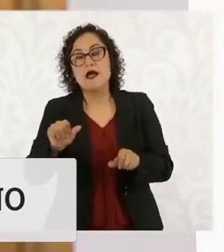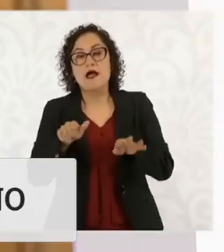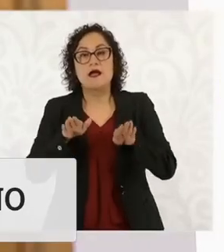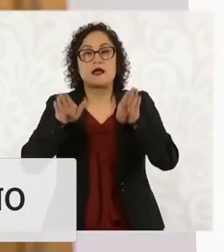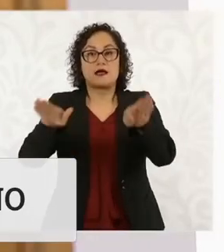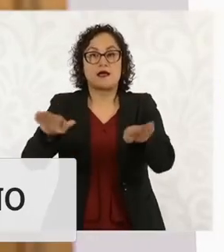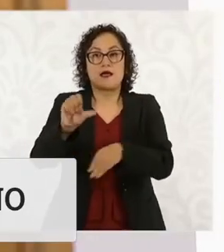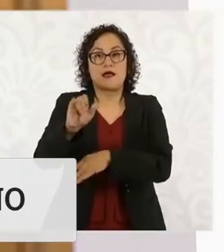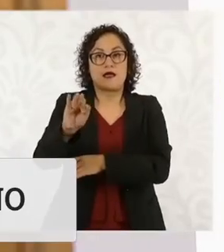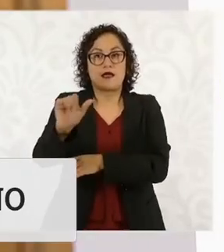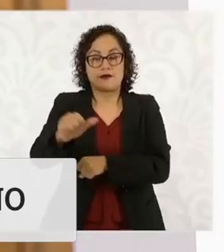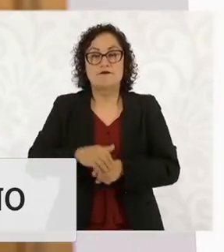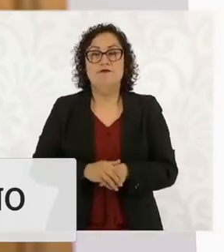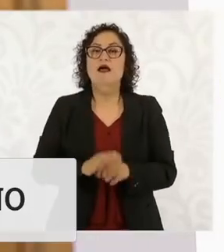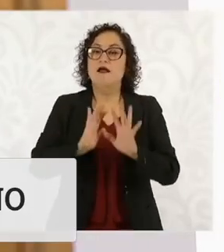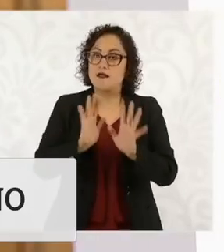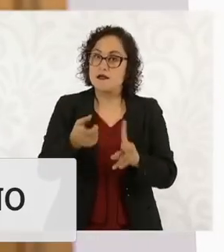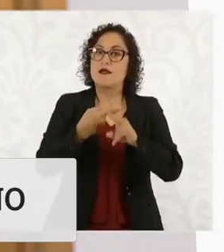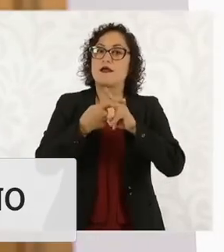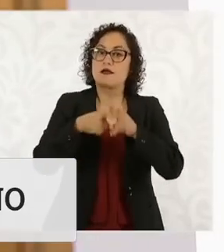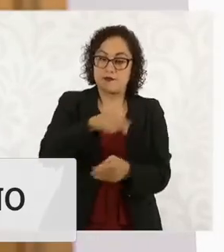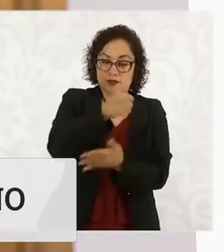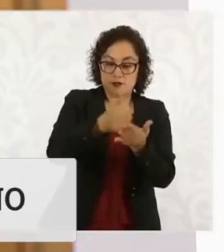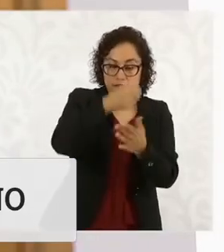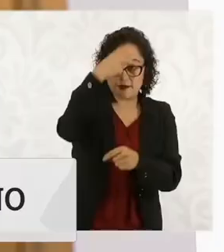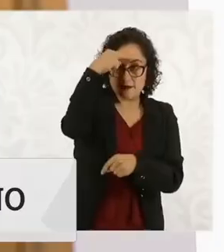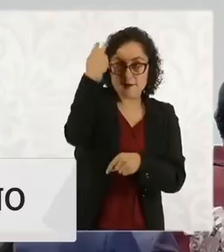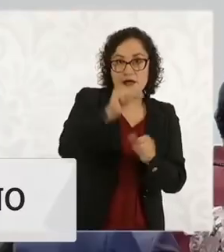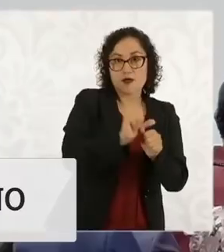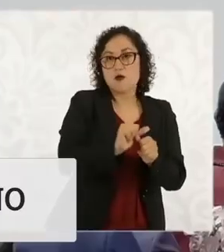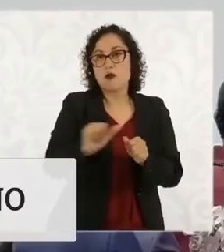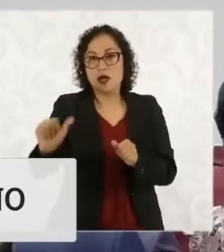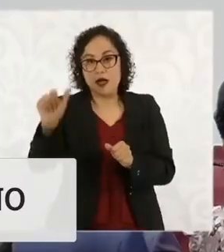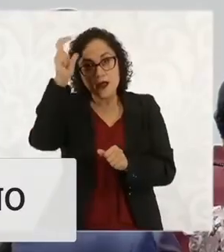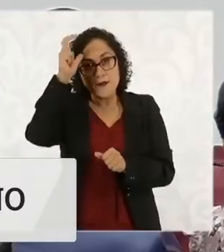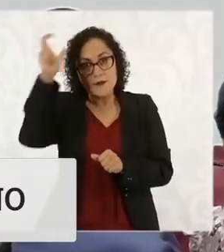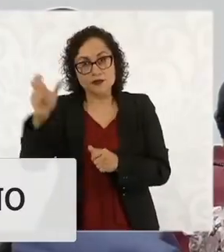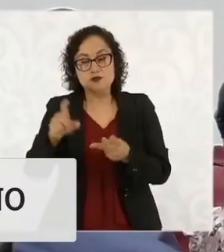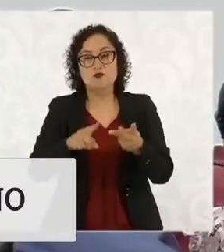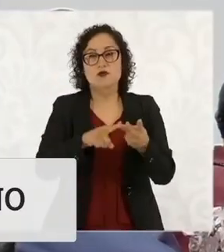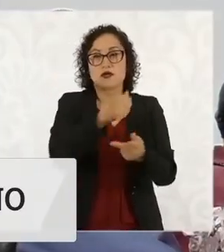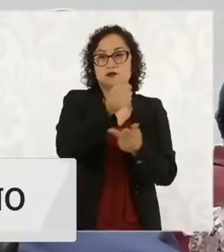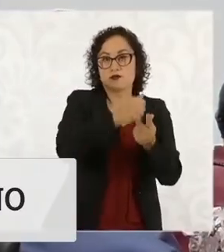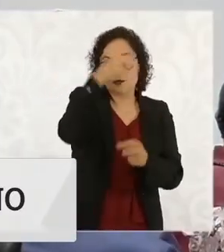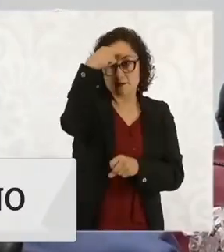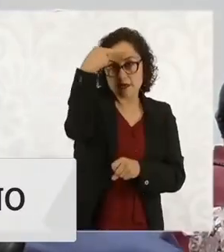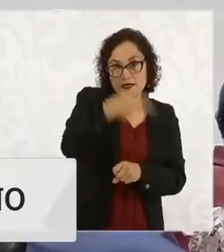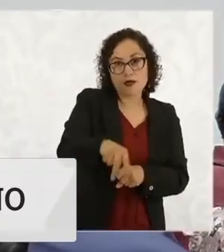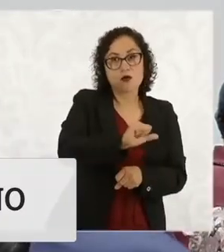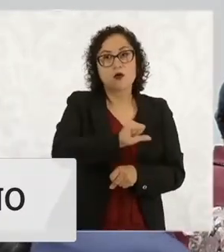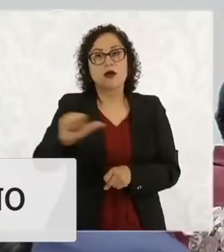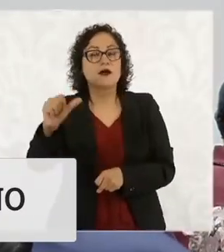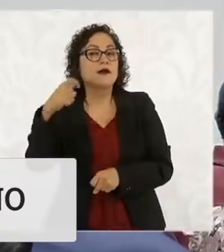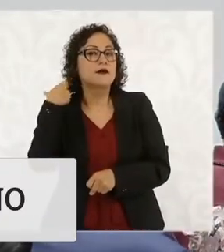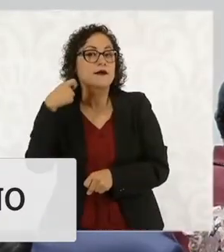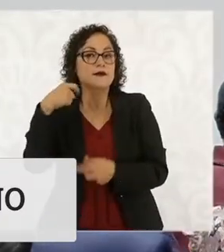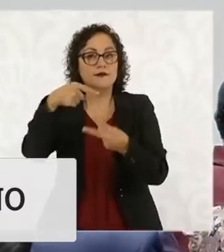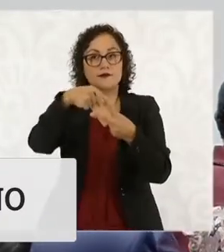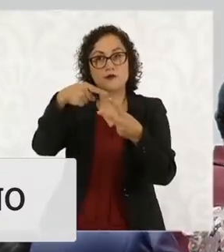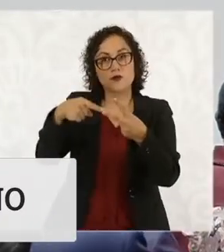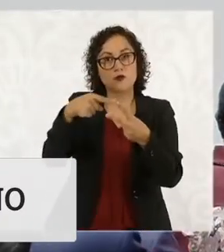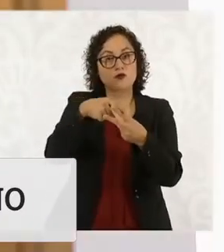la construcción de Ciudad de México Pachuca y Ciudad de México Querétaro, ambos a cargo